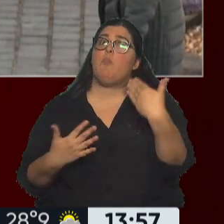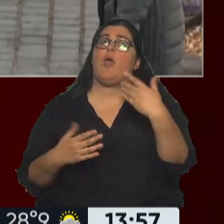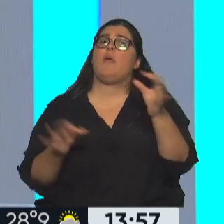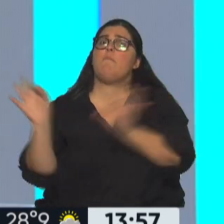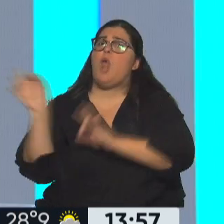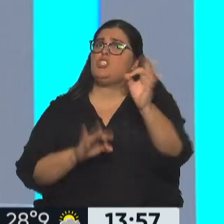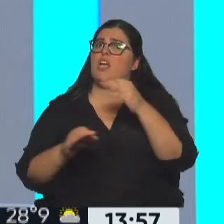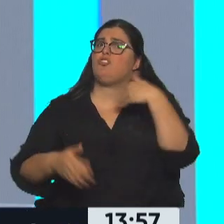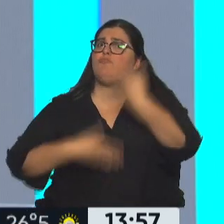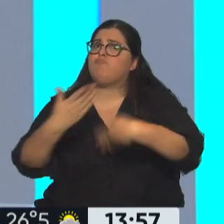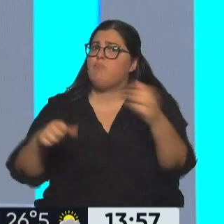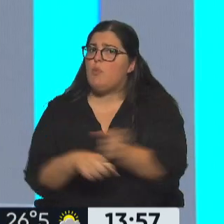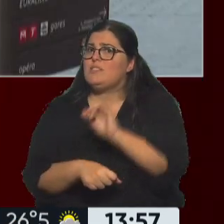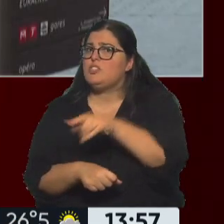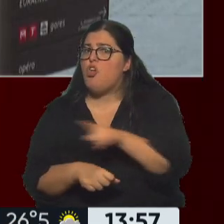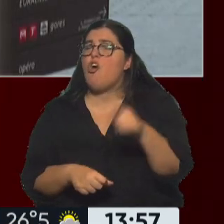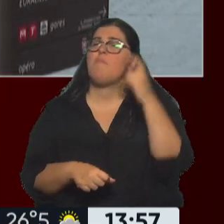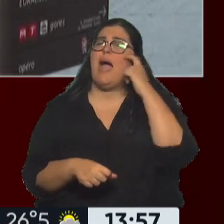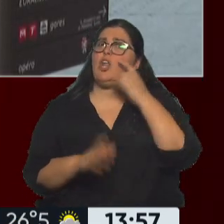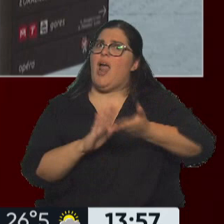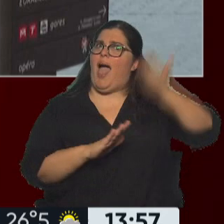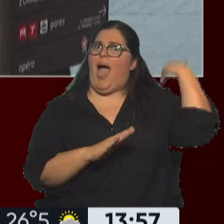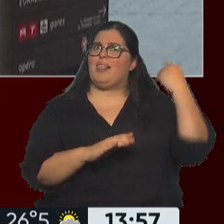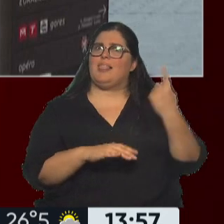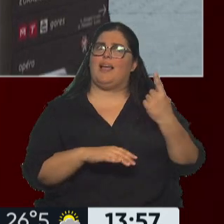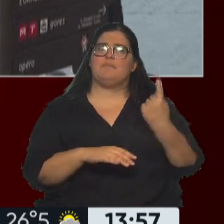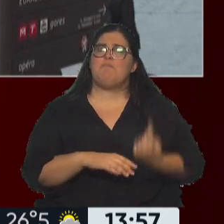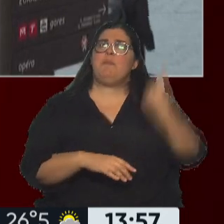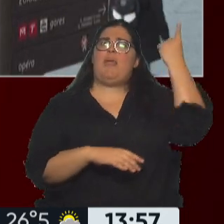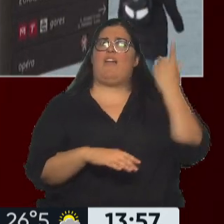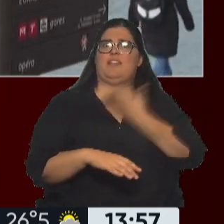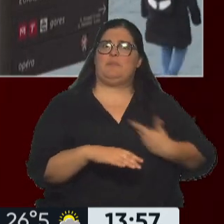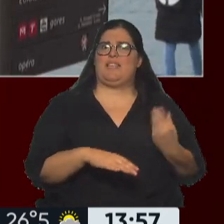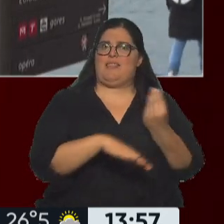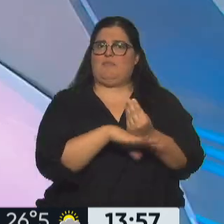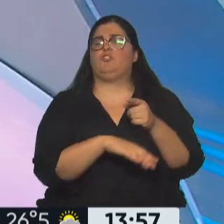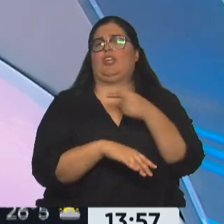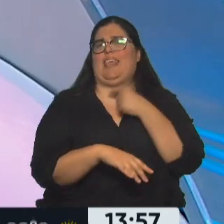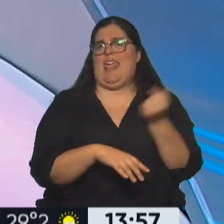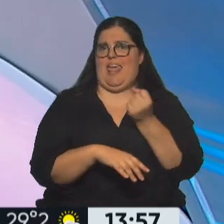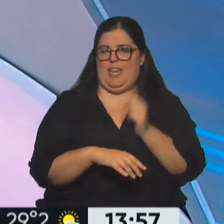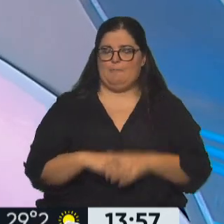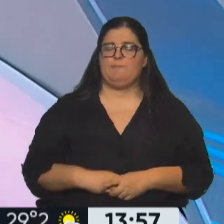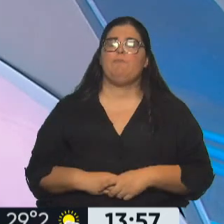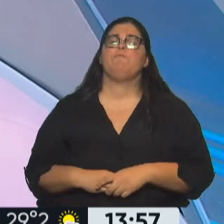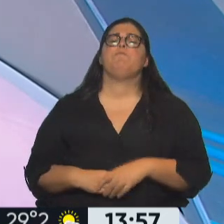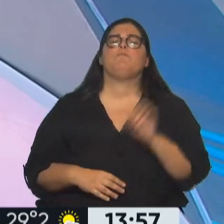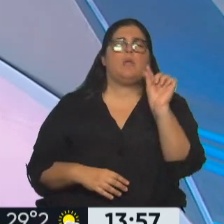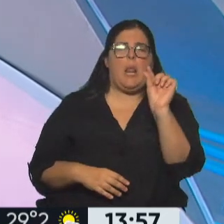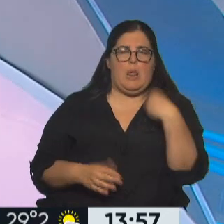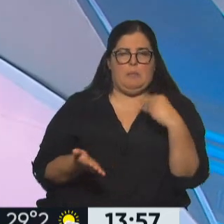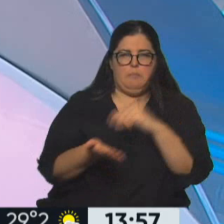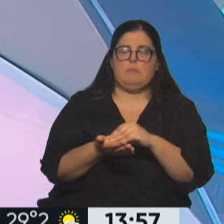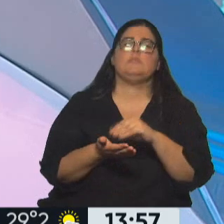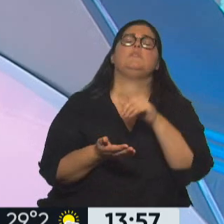proyecto que Emmanuel Macron quiso llevar adelante desde el momento cero en el que asumió la presidencia de Teniendo Francia. en cuenta, chiquitito, que Macron ahora